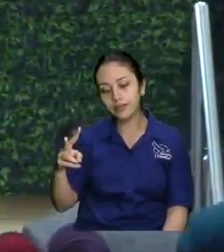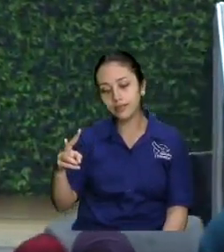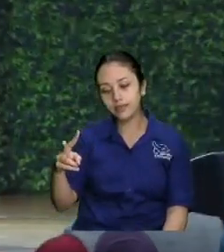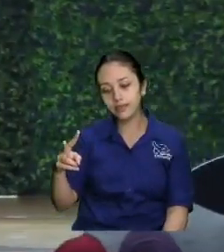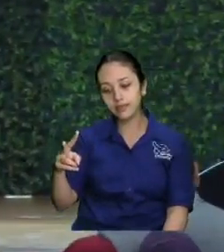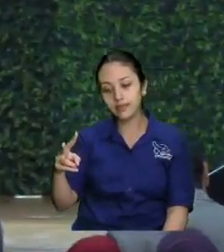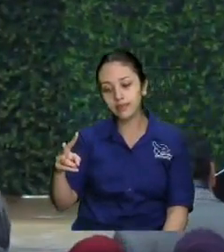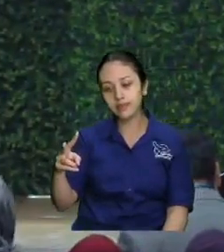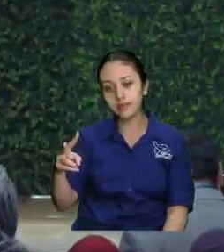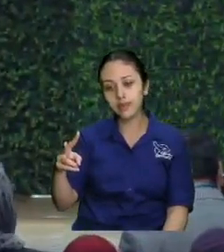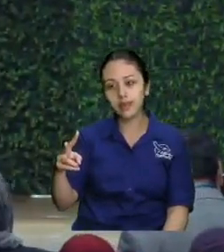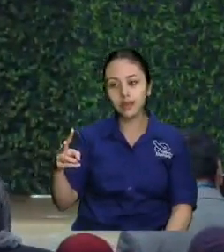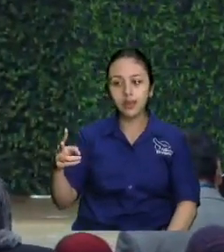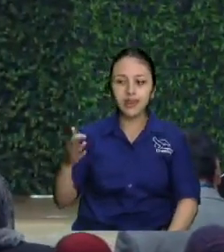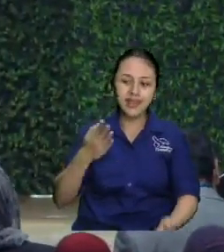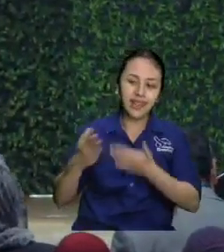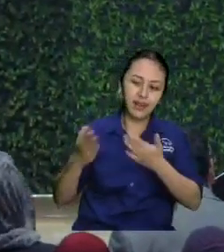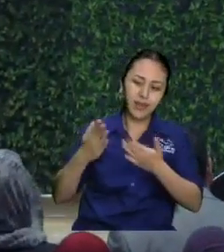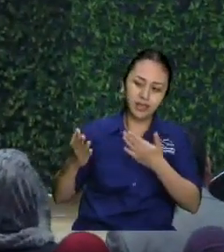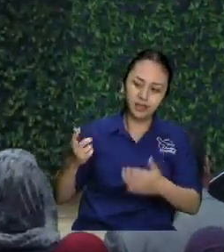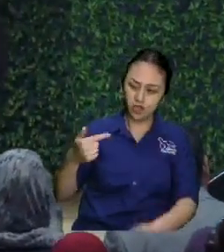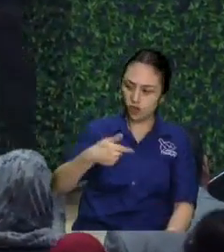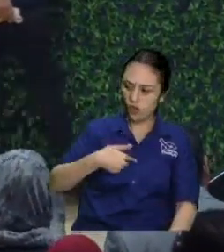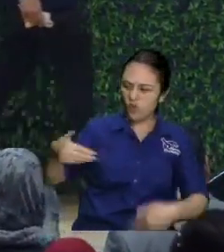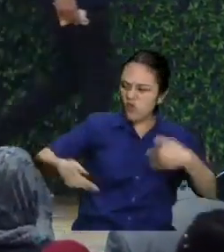¿será que te estoy tratando con mucha aspereza?